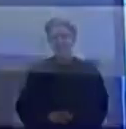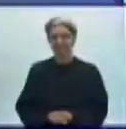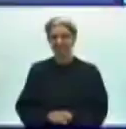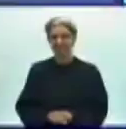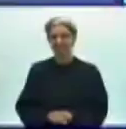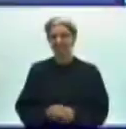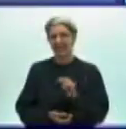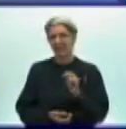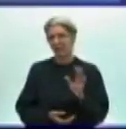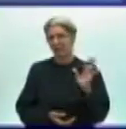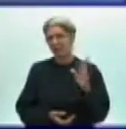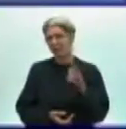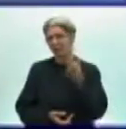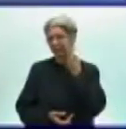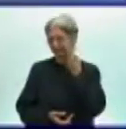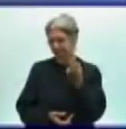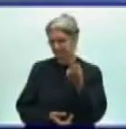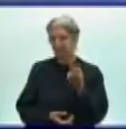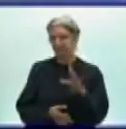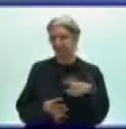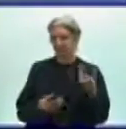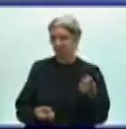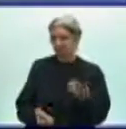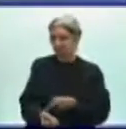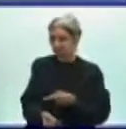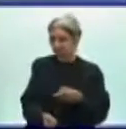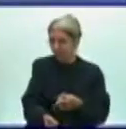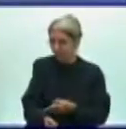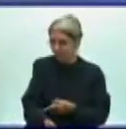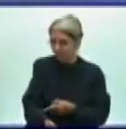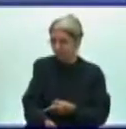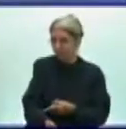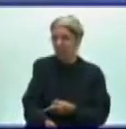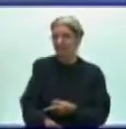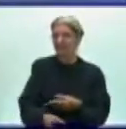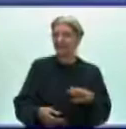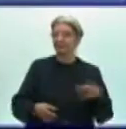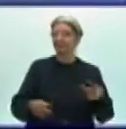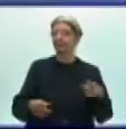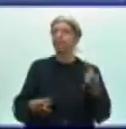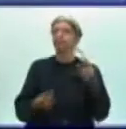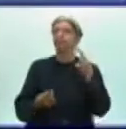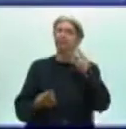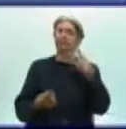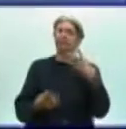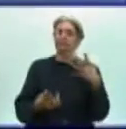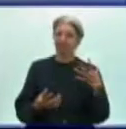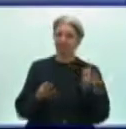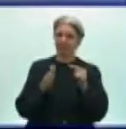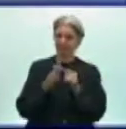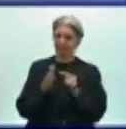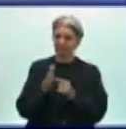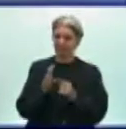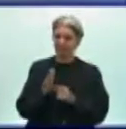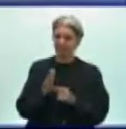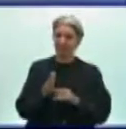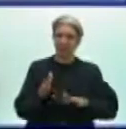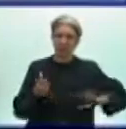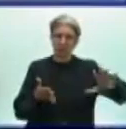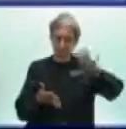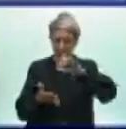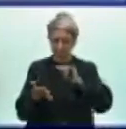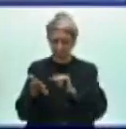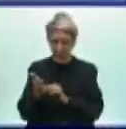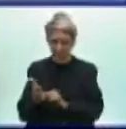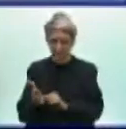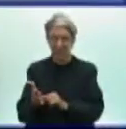Vamos a comenzar entonces, como es costumbre, cumpliendo con un principio fundamental de la geografía, que es la localización.